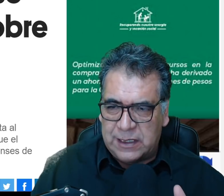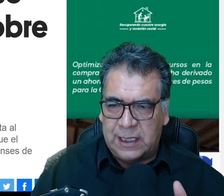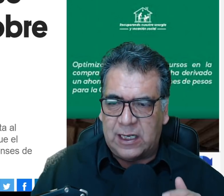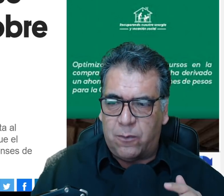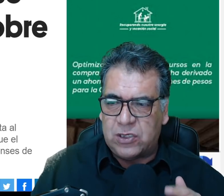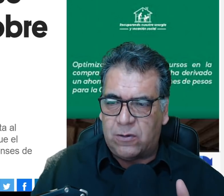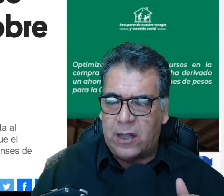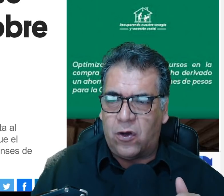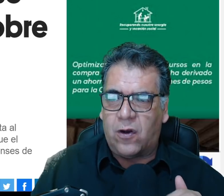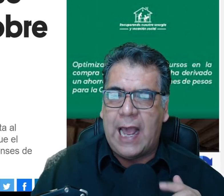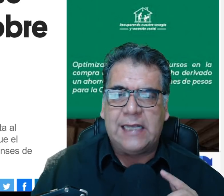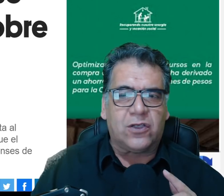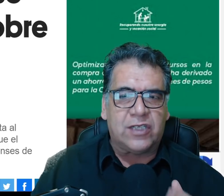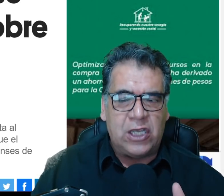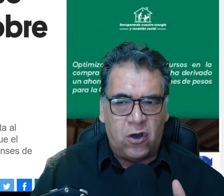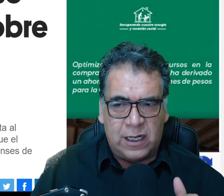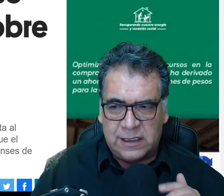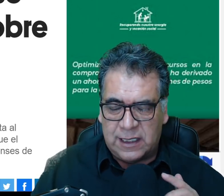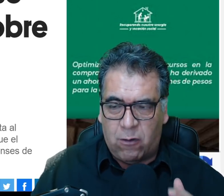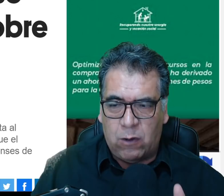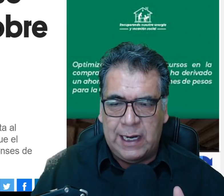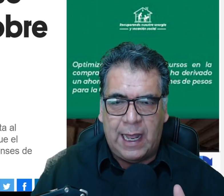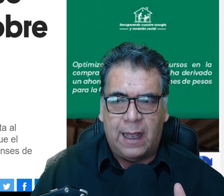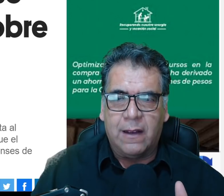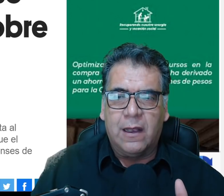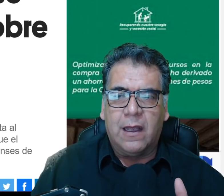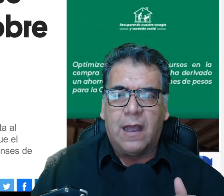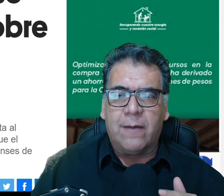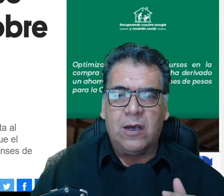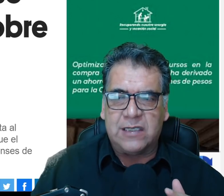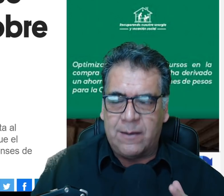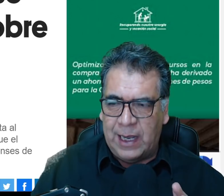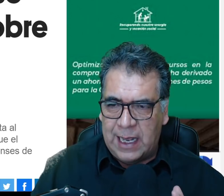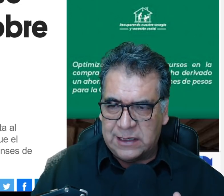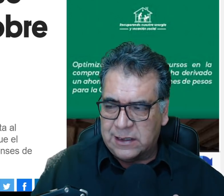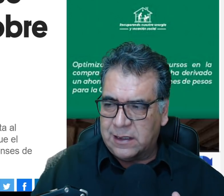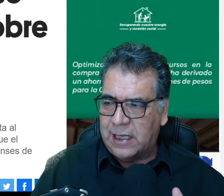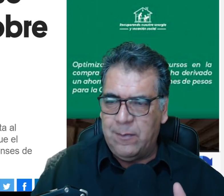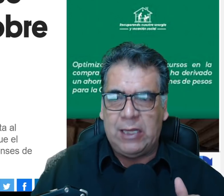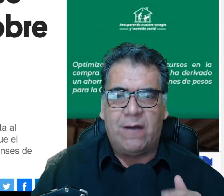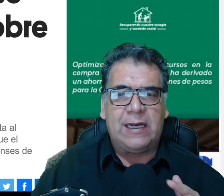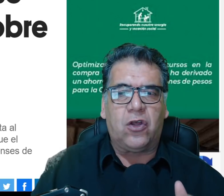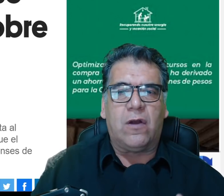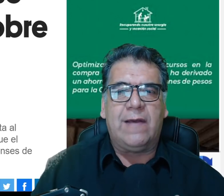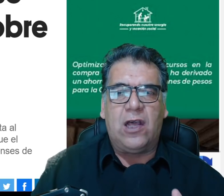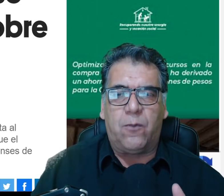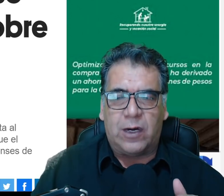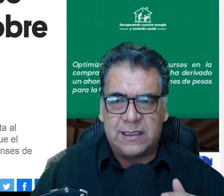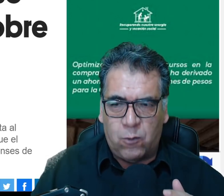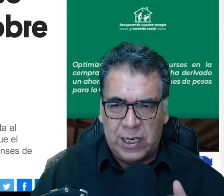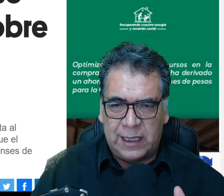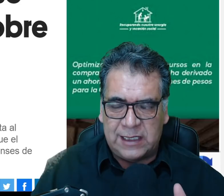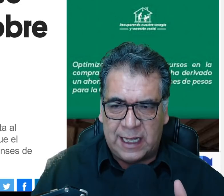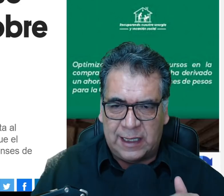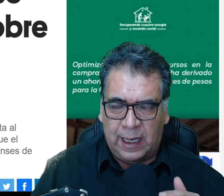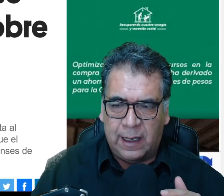el presidente López Obrador a estos señores desde Coahuila. Amigos y amigas, te invito a ver todo el video porque está